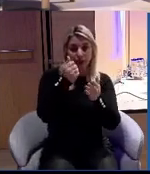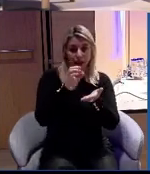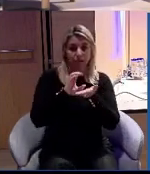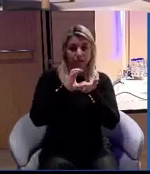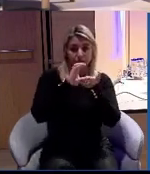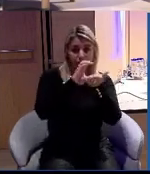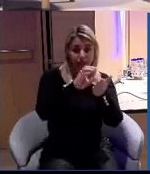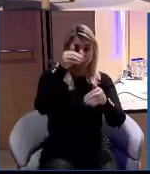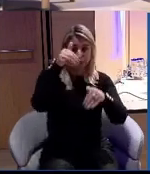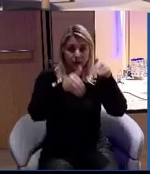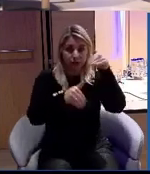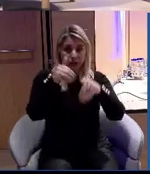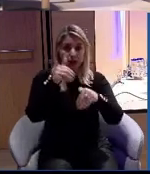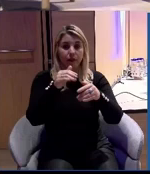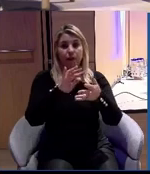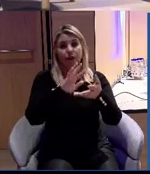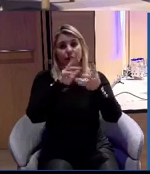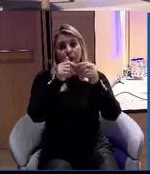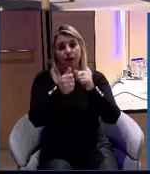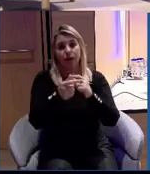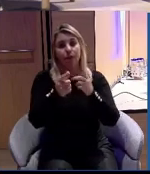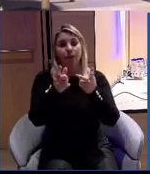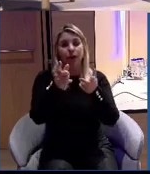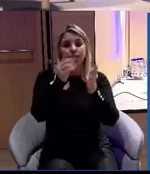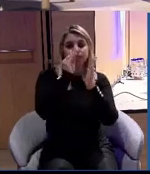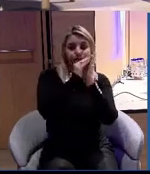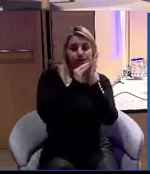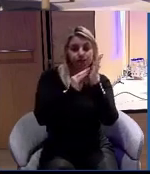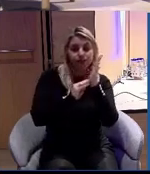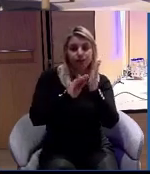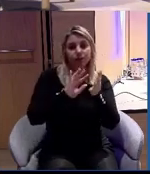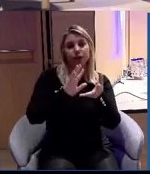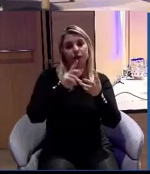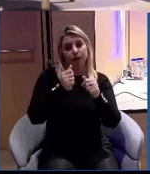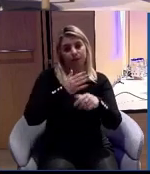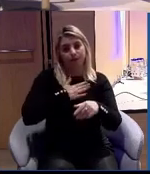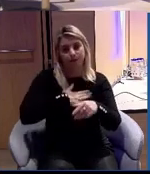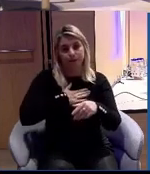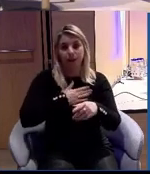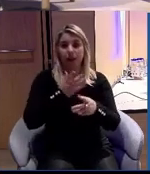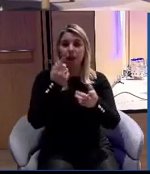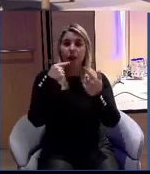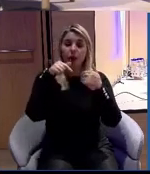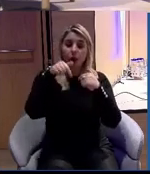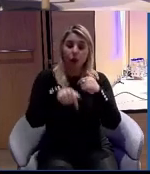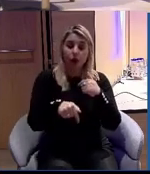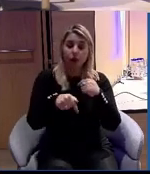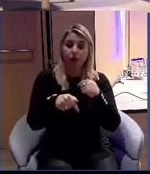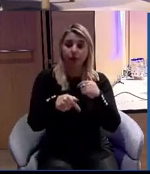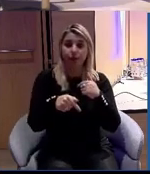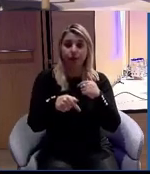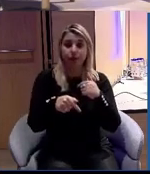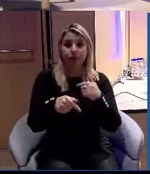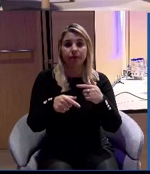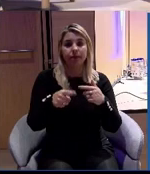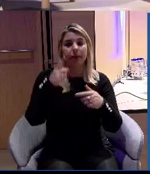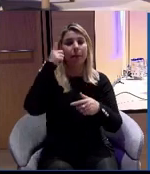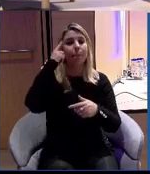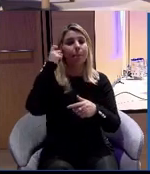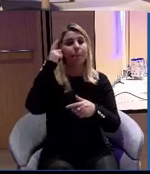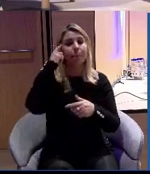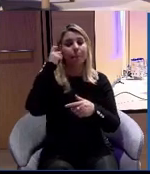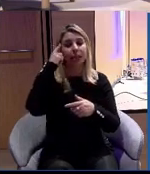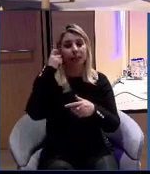eso eh en forma más amigable entonces Hoy les voy a mostrar un una una experiencia que